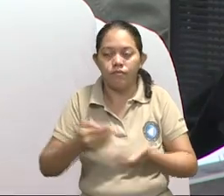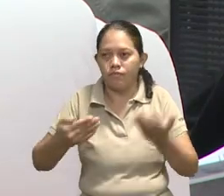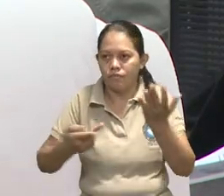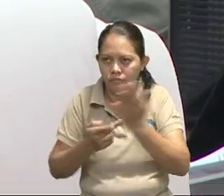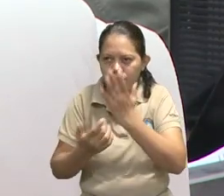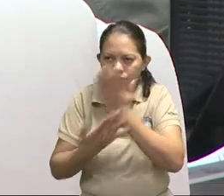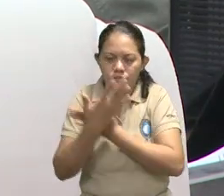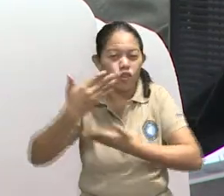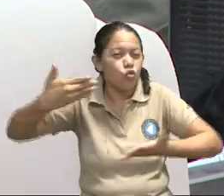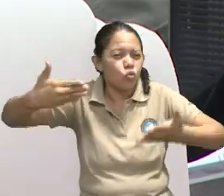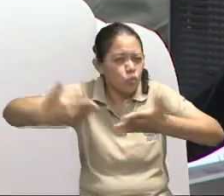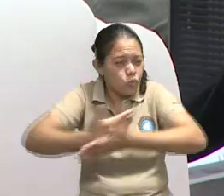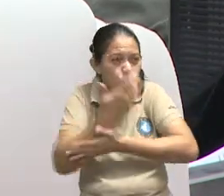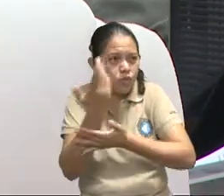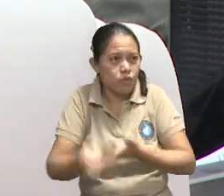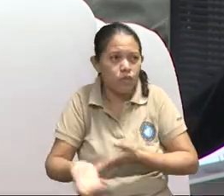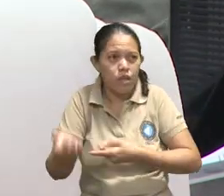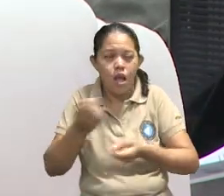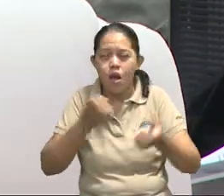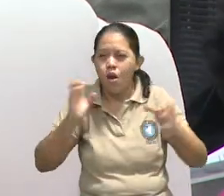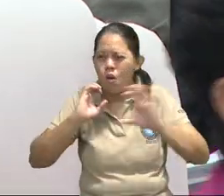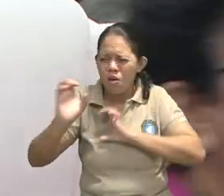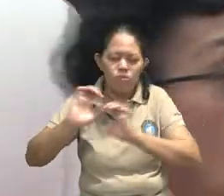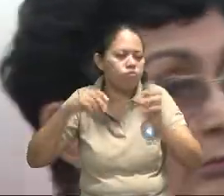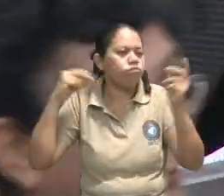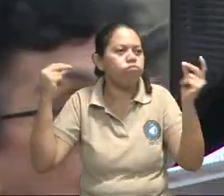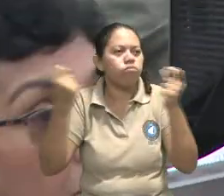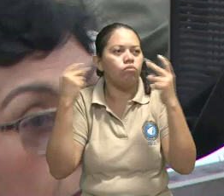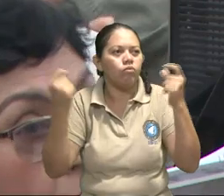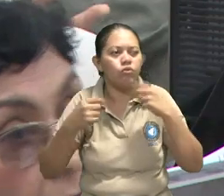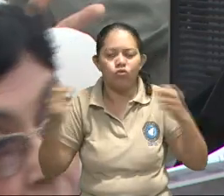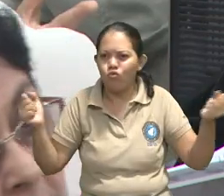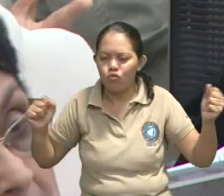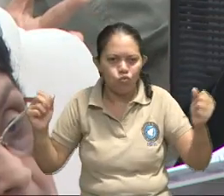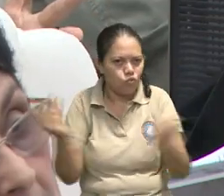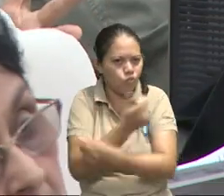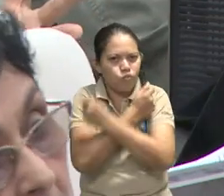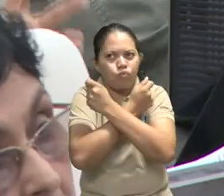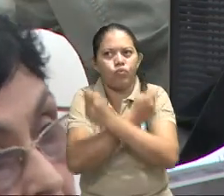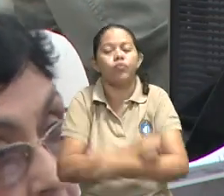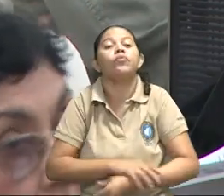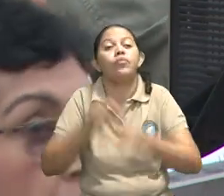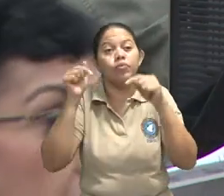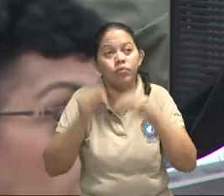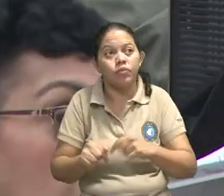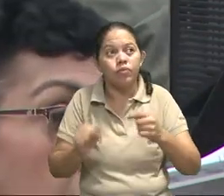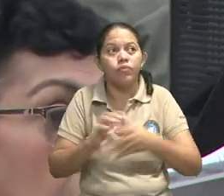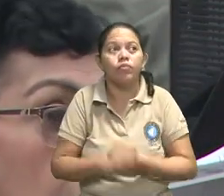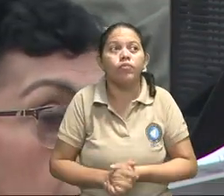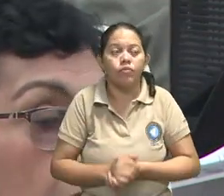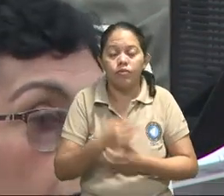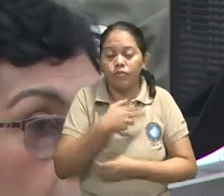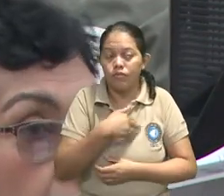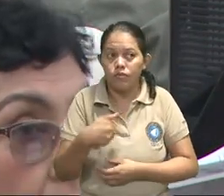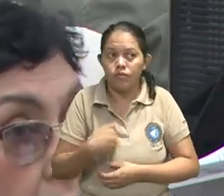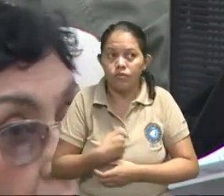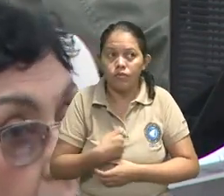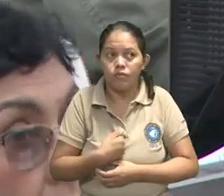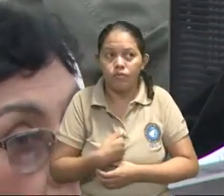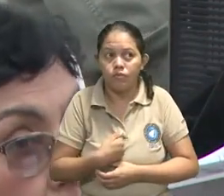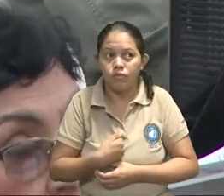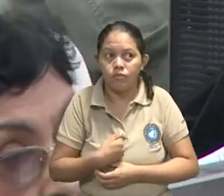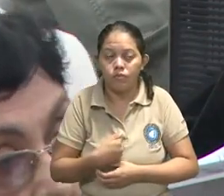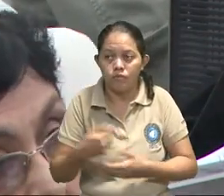y especialmente en el sector de las telecomunicaciones, son un rayo. Entonces, mientras